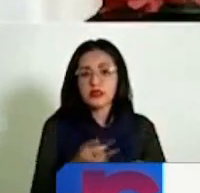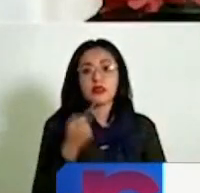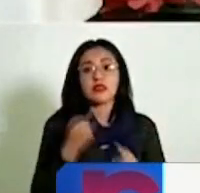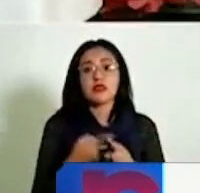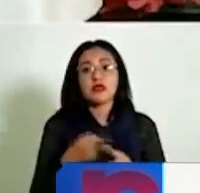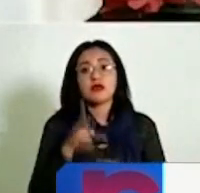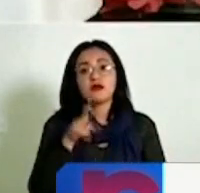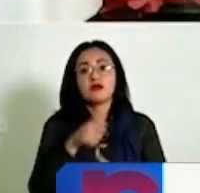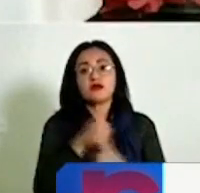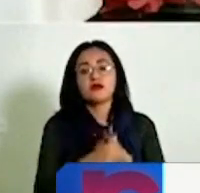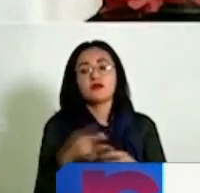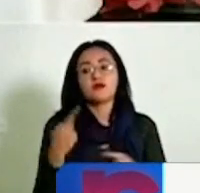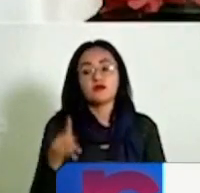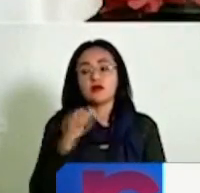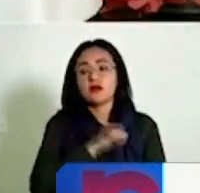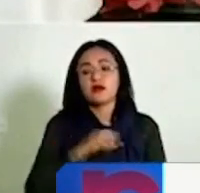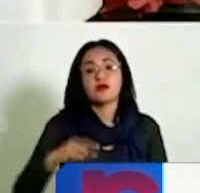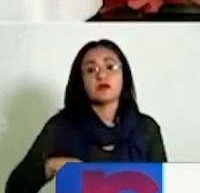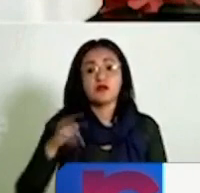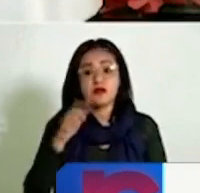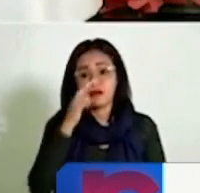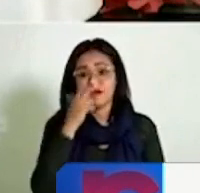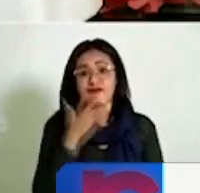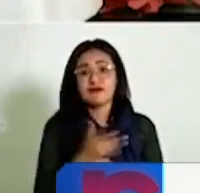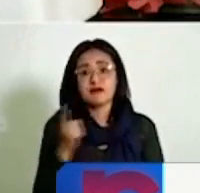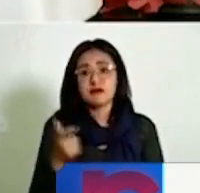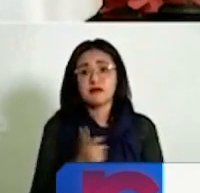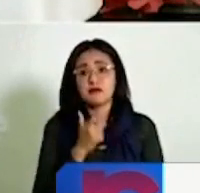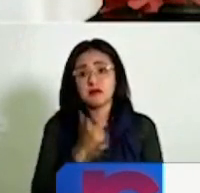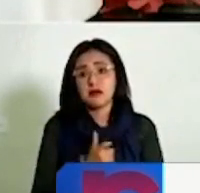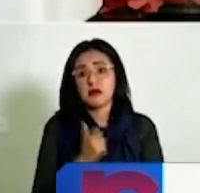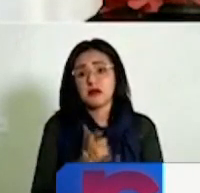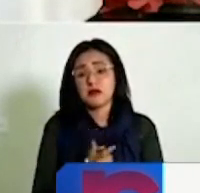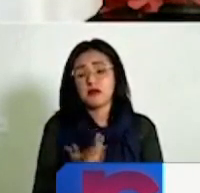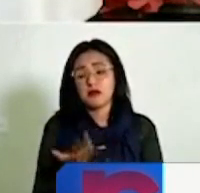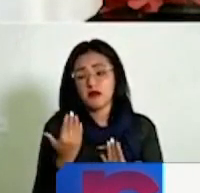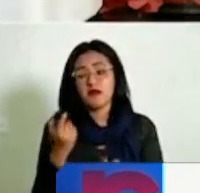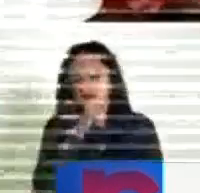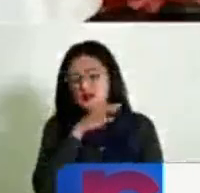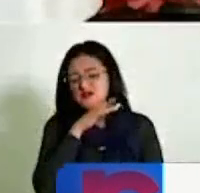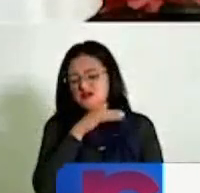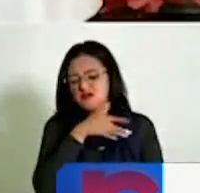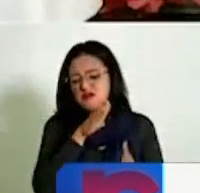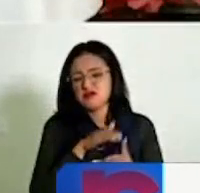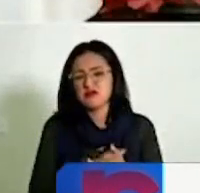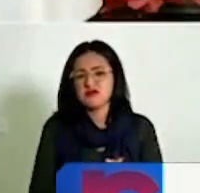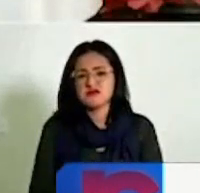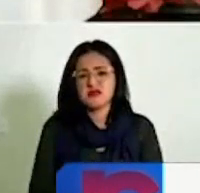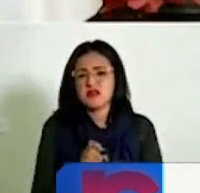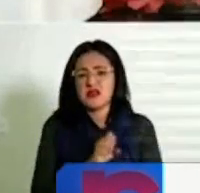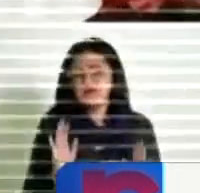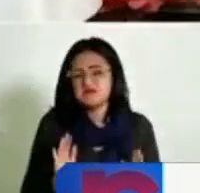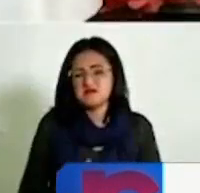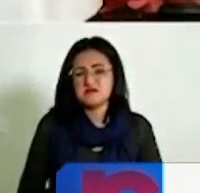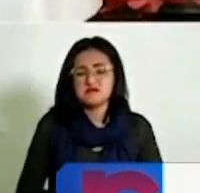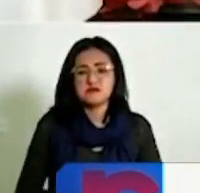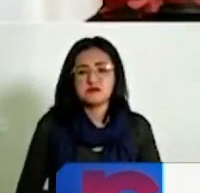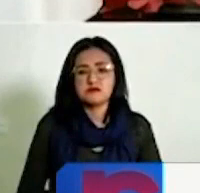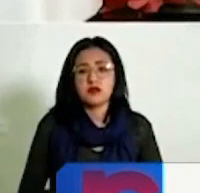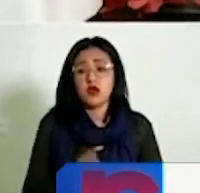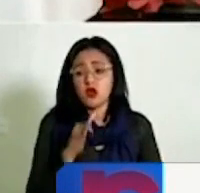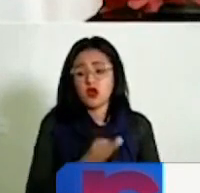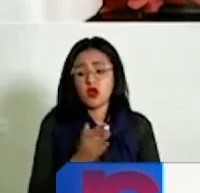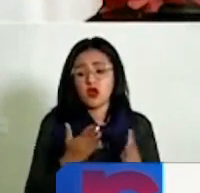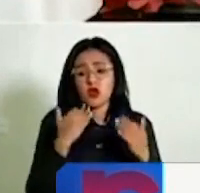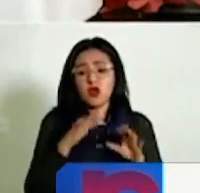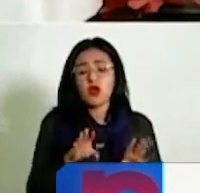una competencia del ayuntamiento. Pues ellos son los que les cobran y ellos son los que los extorsionan también. Pues así de sencillo. Entonces, si no hay